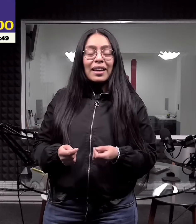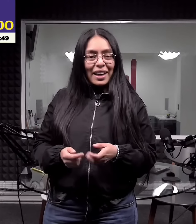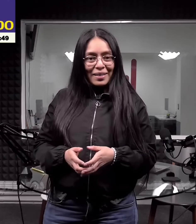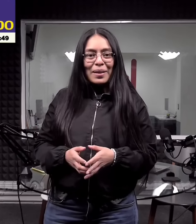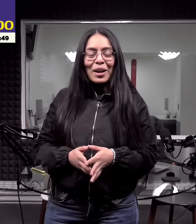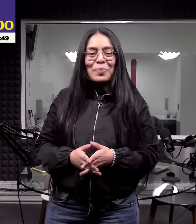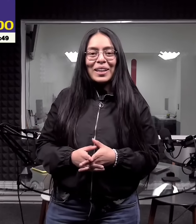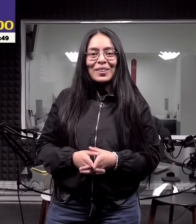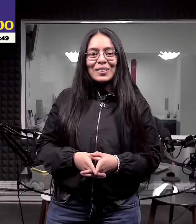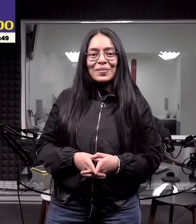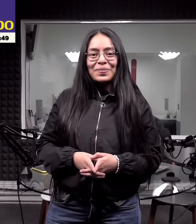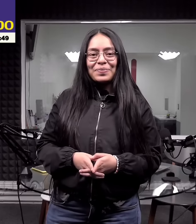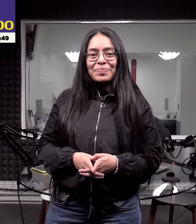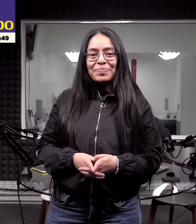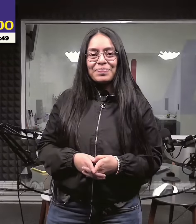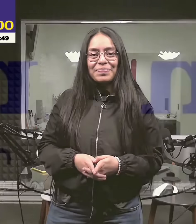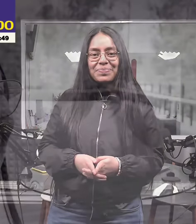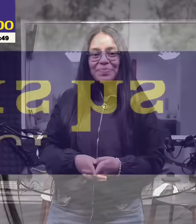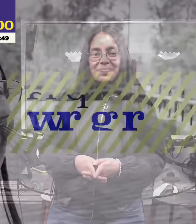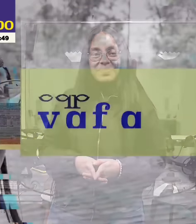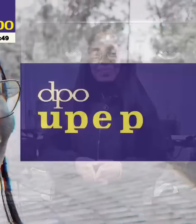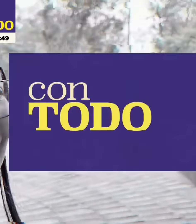promovido. Acompáñenos.